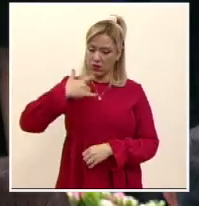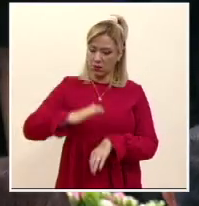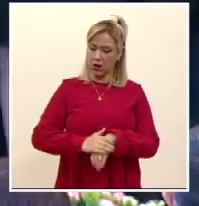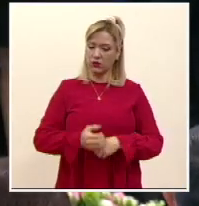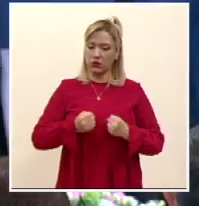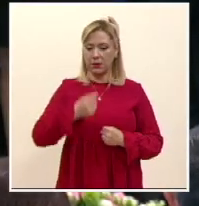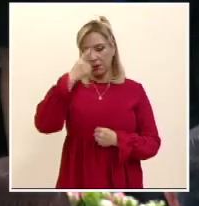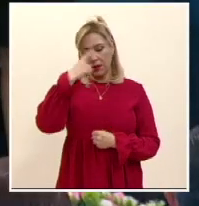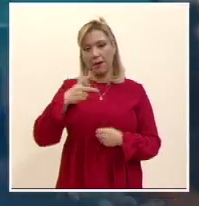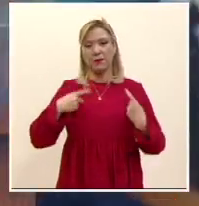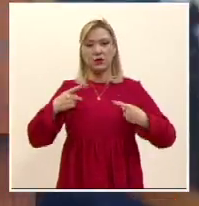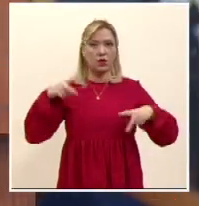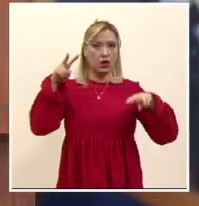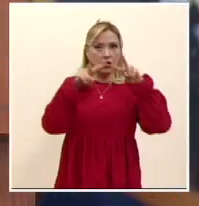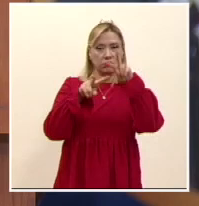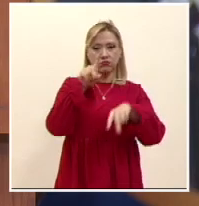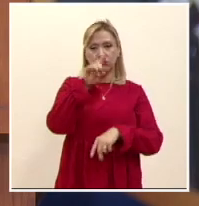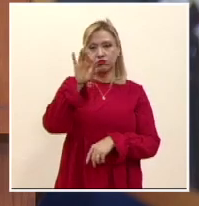confianza ciudadana.